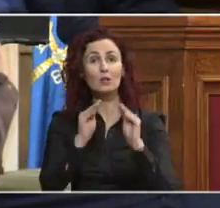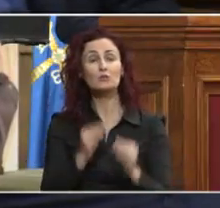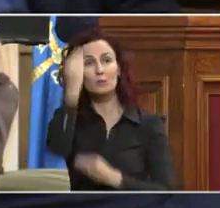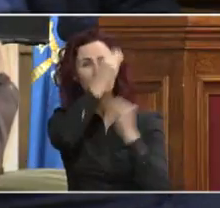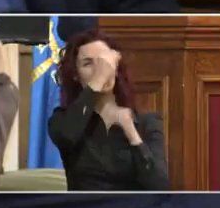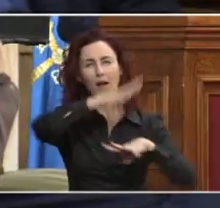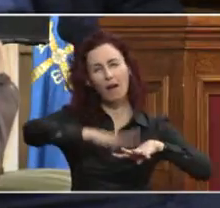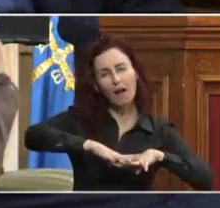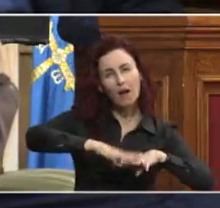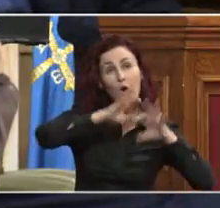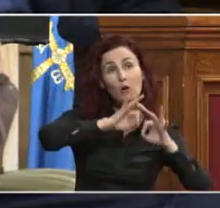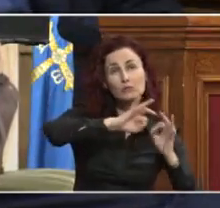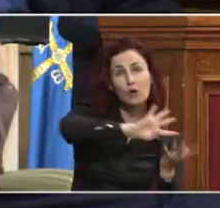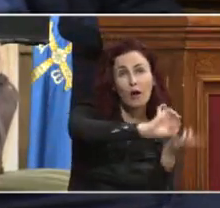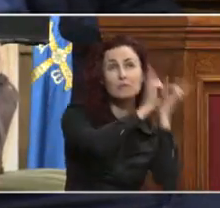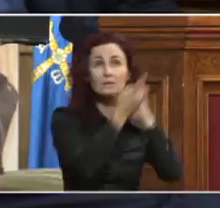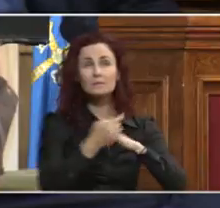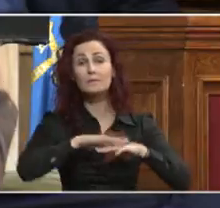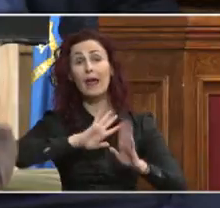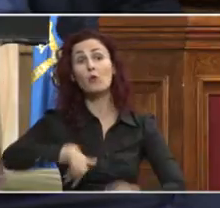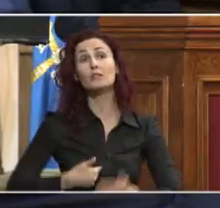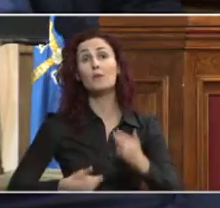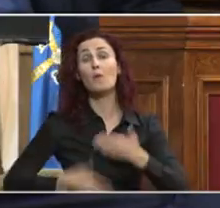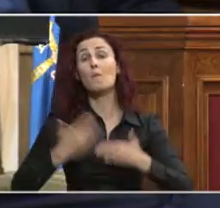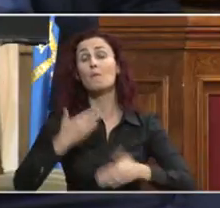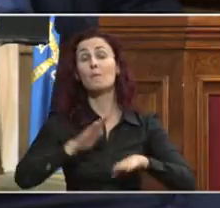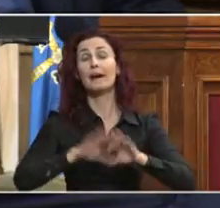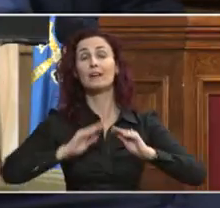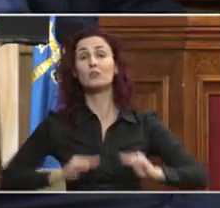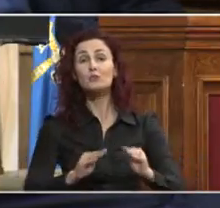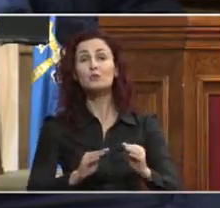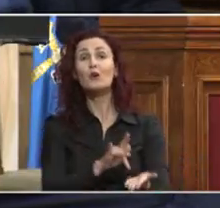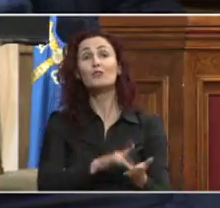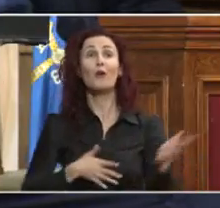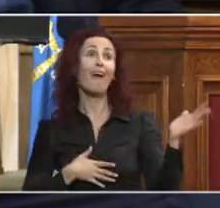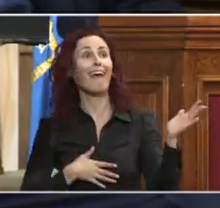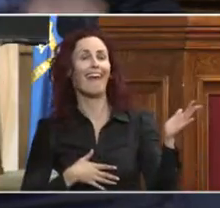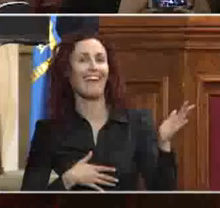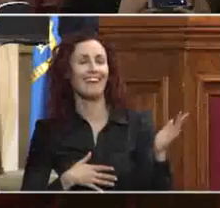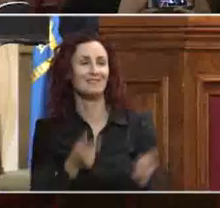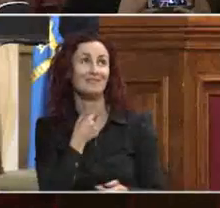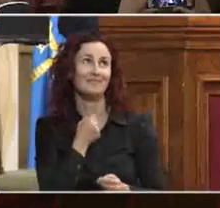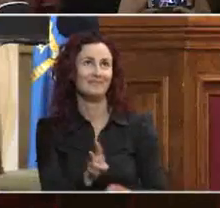racionalidad matemática de Tales de Mileto a las últimas tendencias en la epistemología de la cumbia.